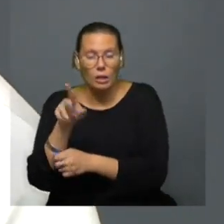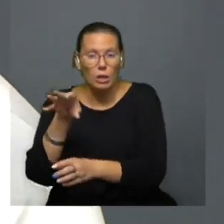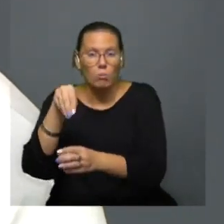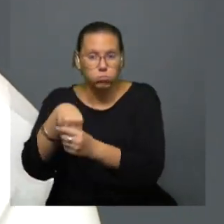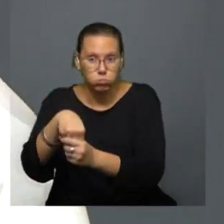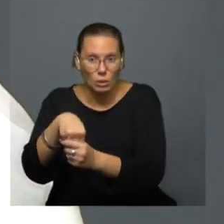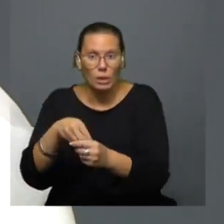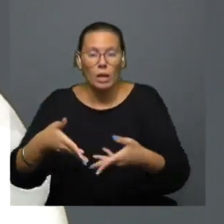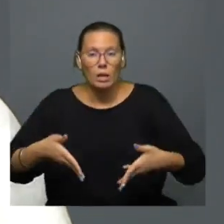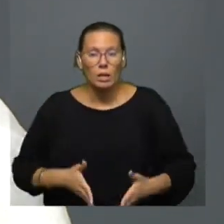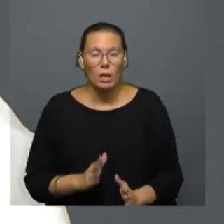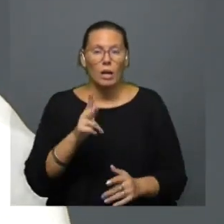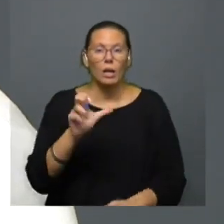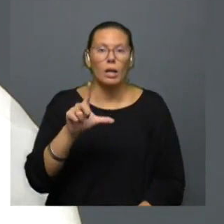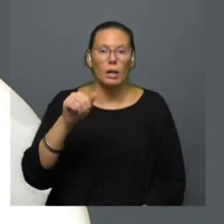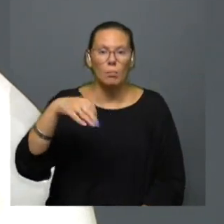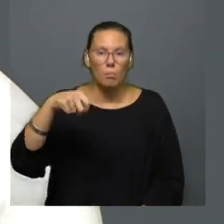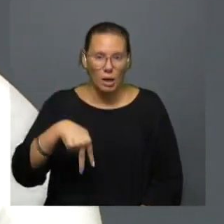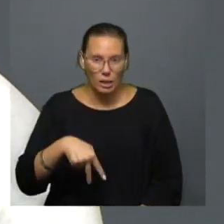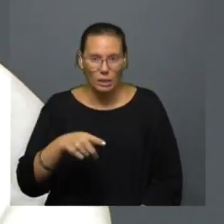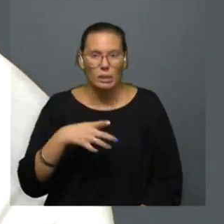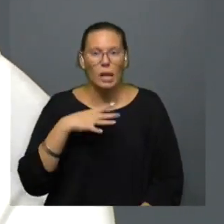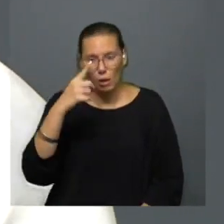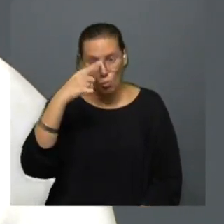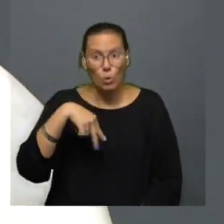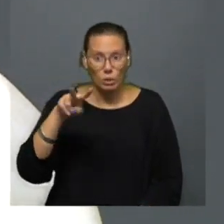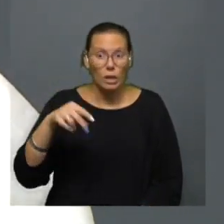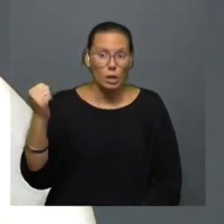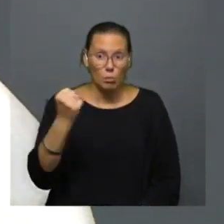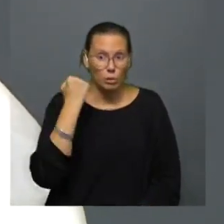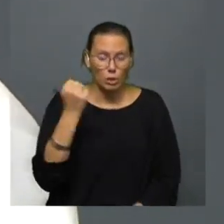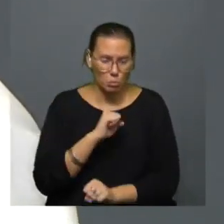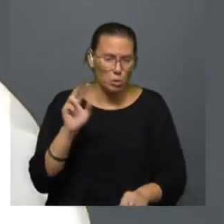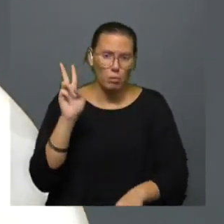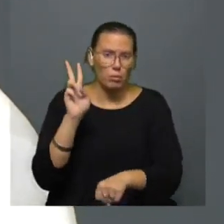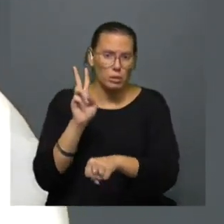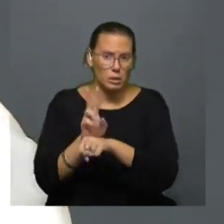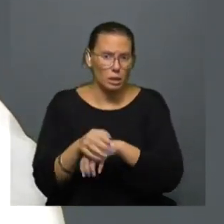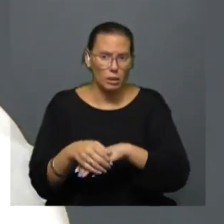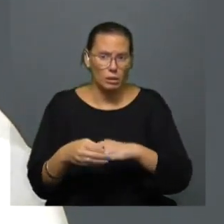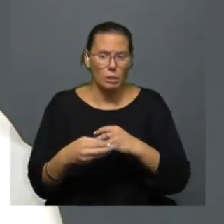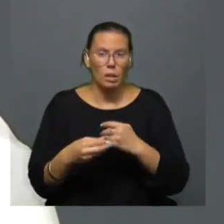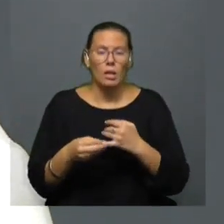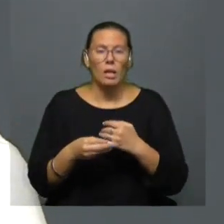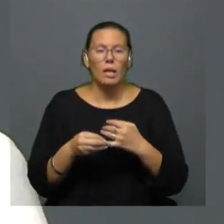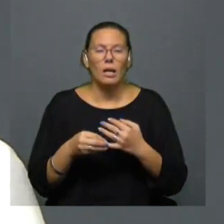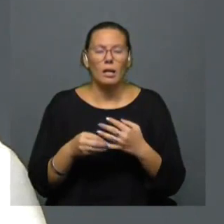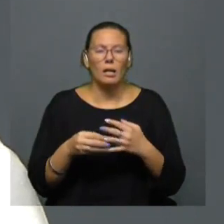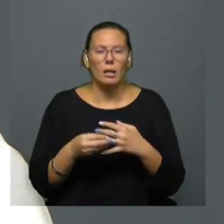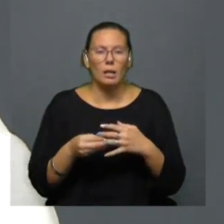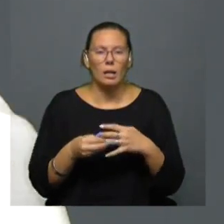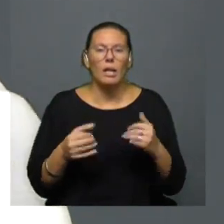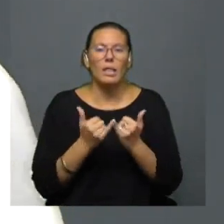allí nació Macarena Gelman, y hay una musealización importante allí, uh-huh, que hoy se puede visitar, que tiene días, horas, guías,